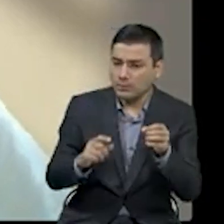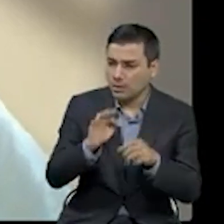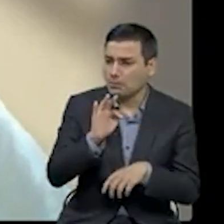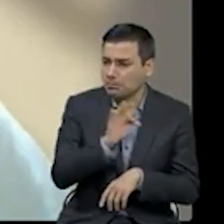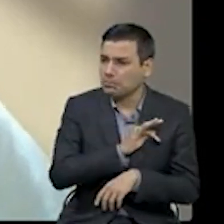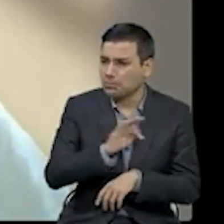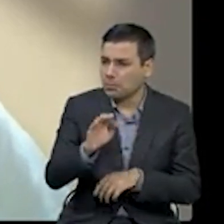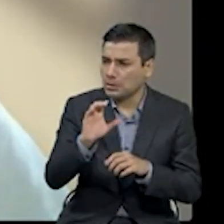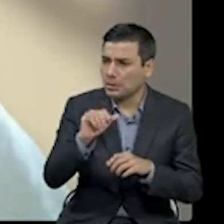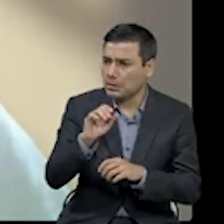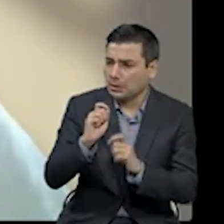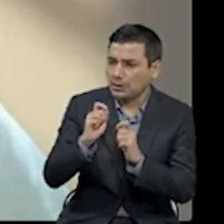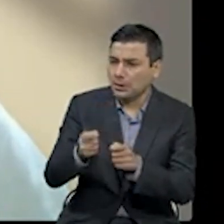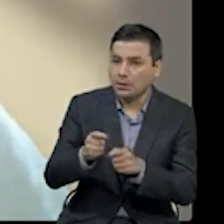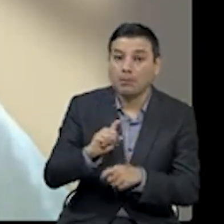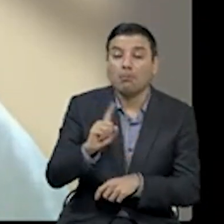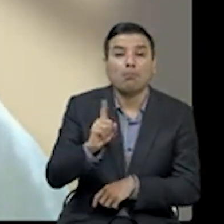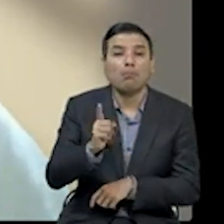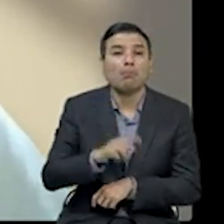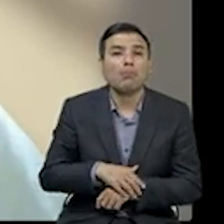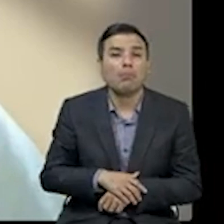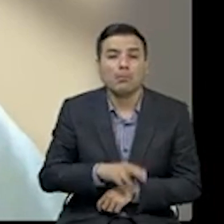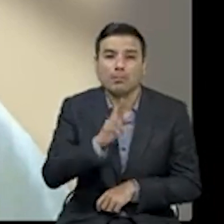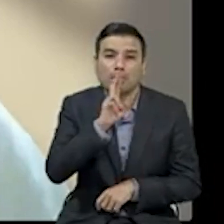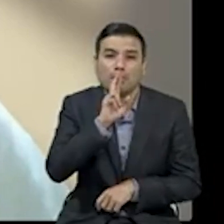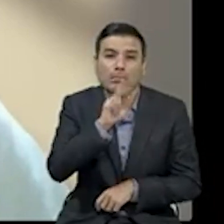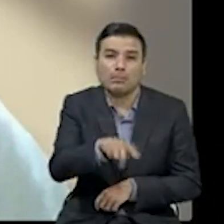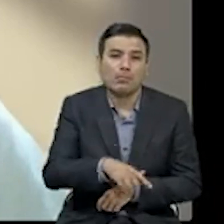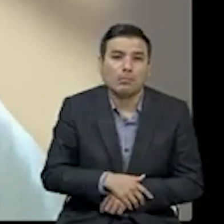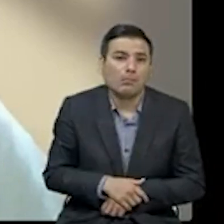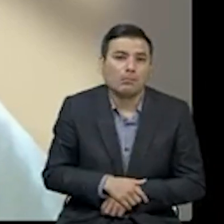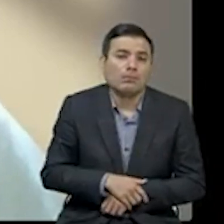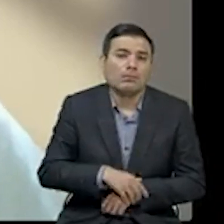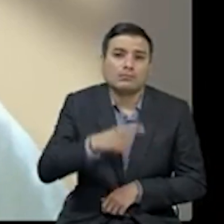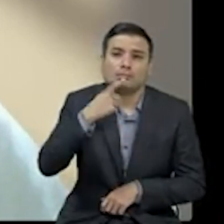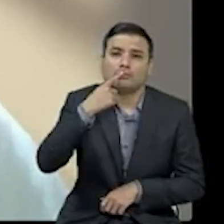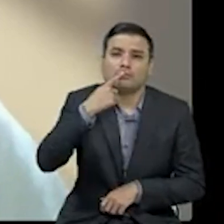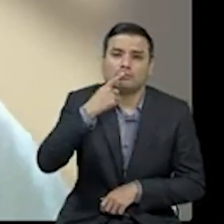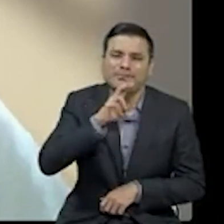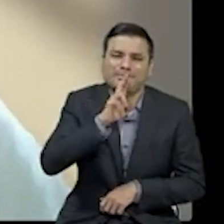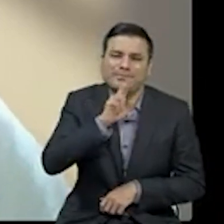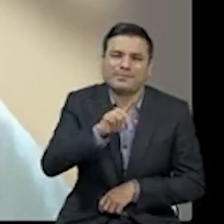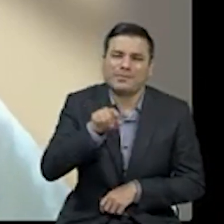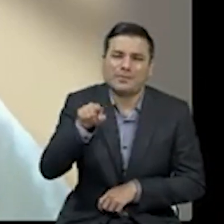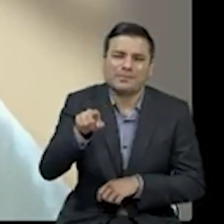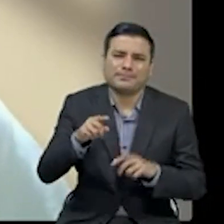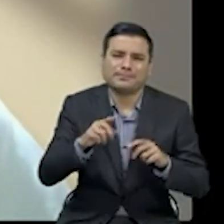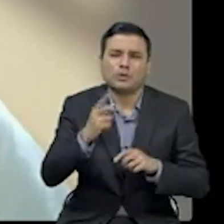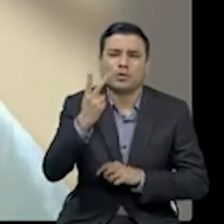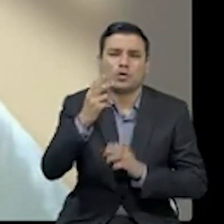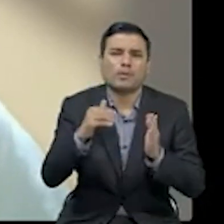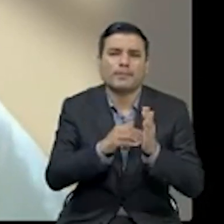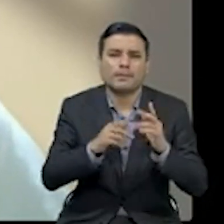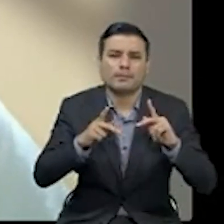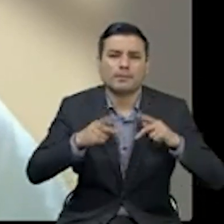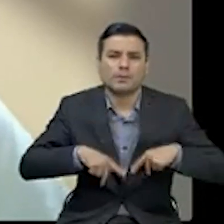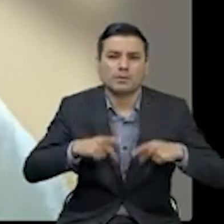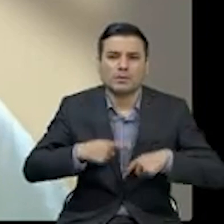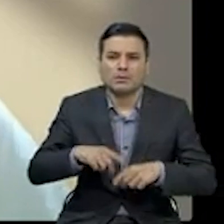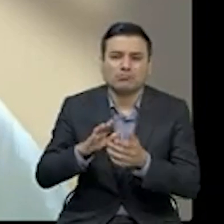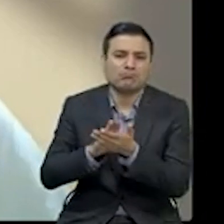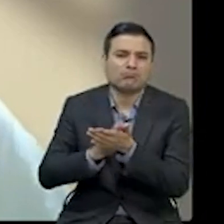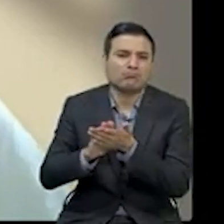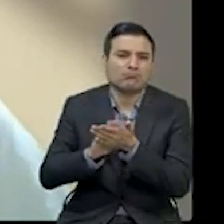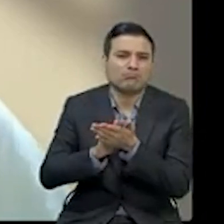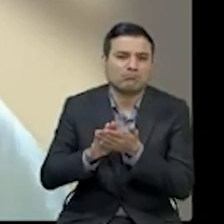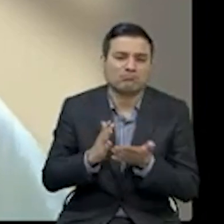sino que se les mandó a procedimientos oficiosos. Por esta vía quedaron descalificados cerca de 2,000 contendientes que,